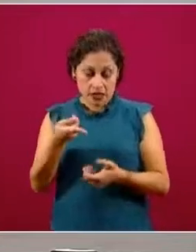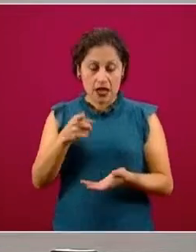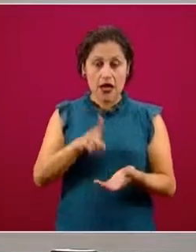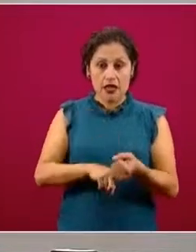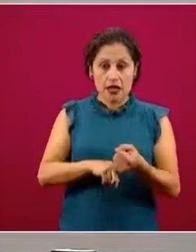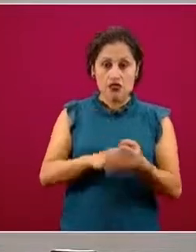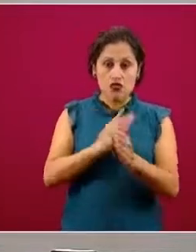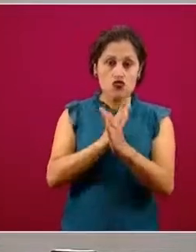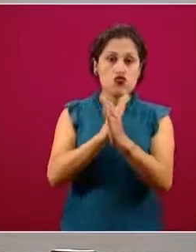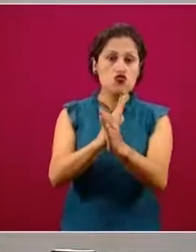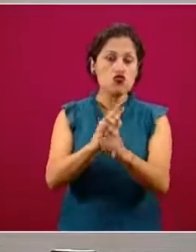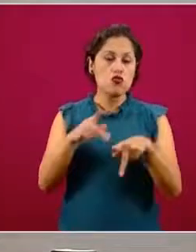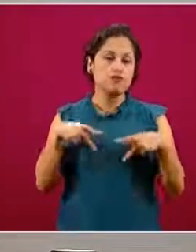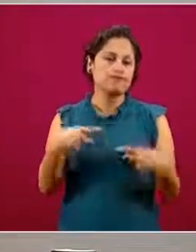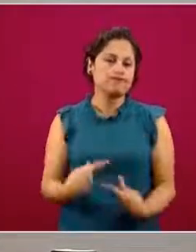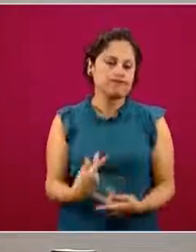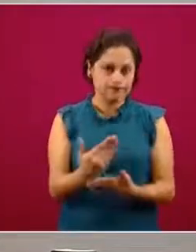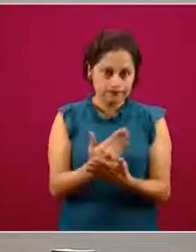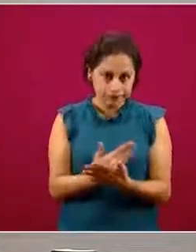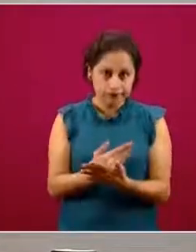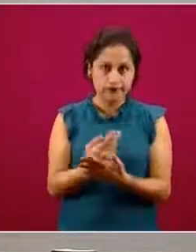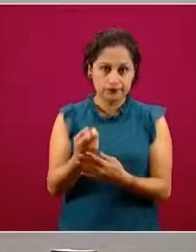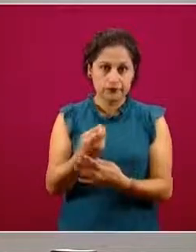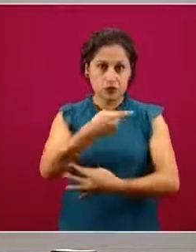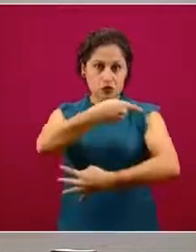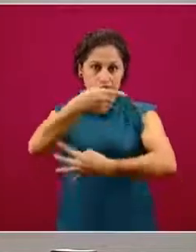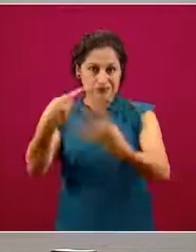inmune. Por mencionar los grupos más